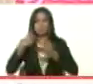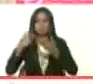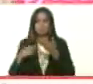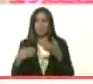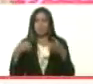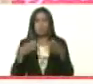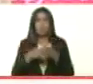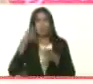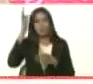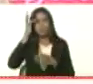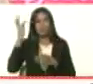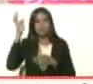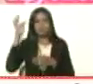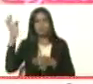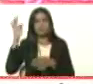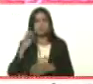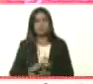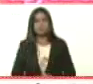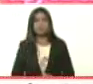y Jesús Martínez.